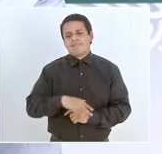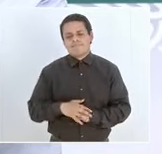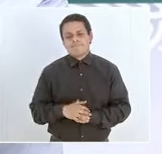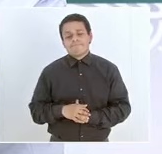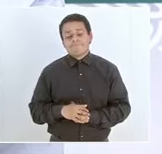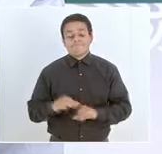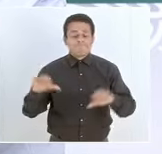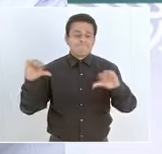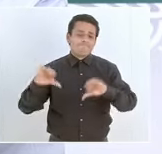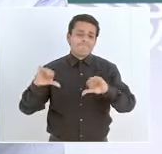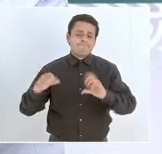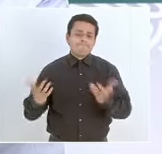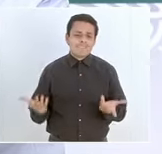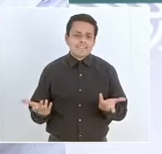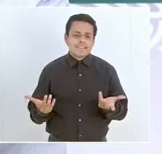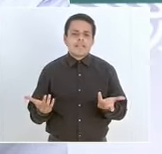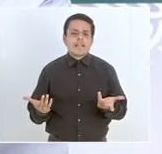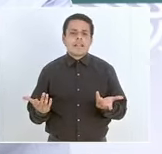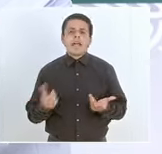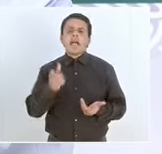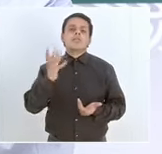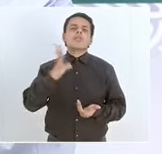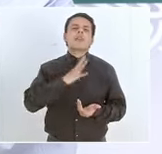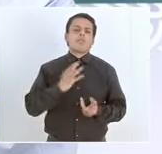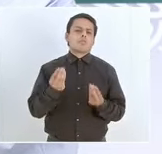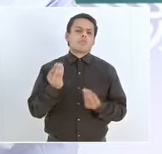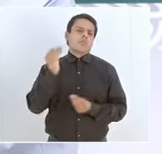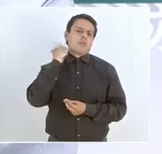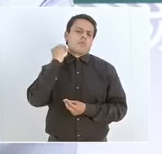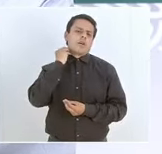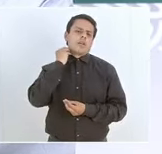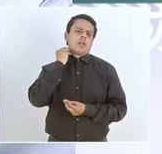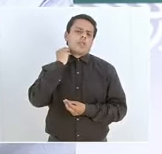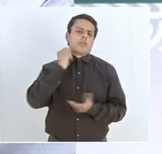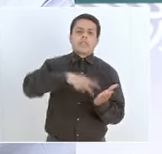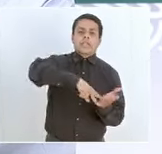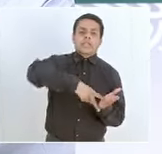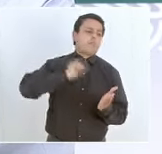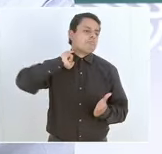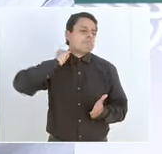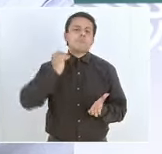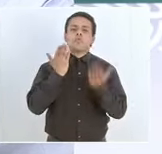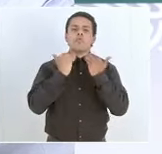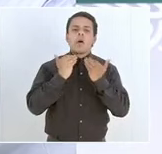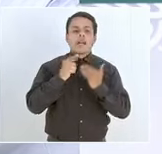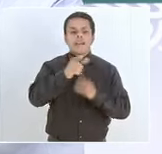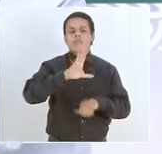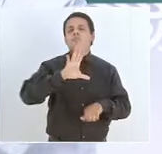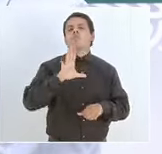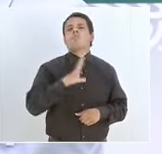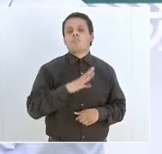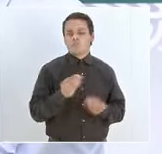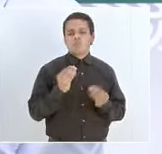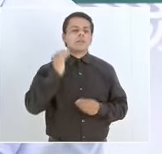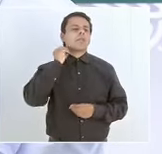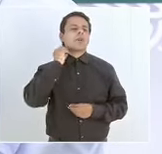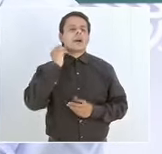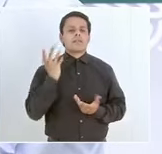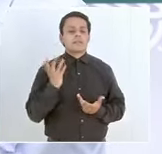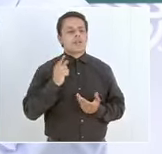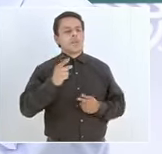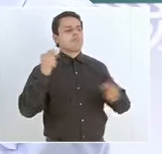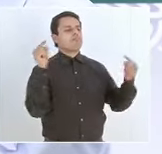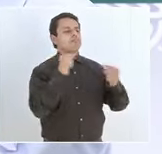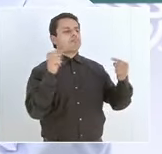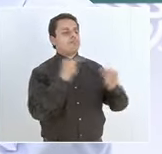Al grado que tenían más abogados que ingenieros, porque eran muy buenos para el